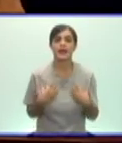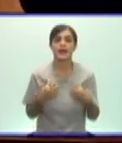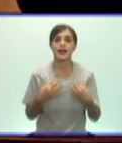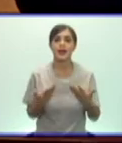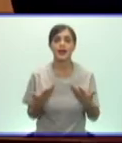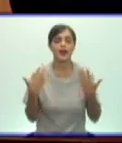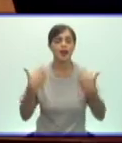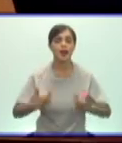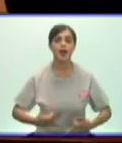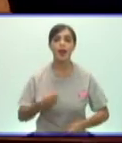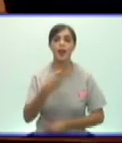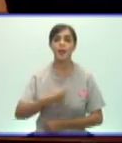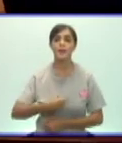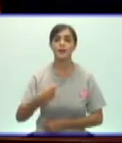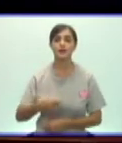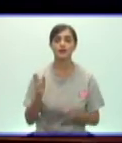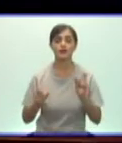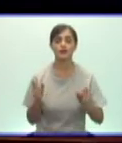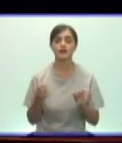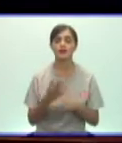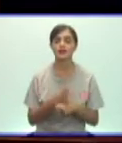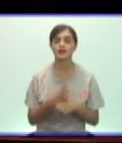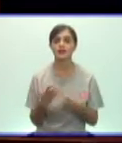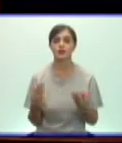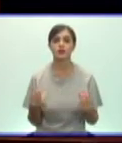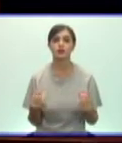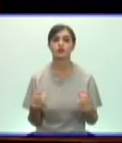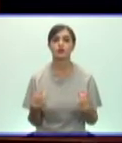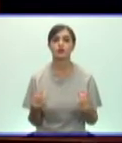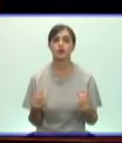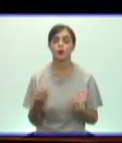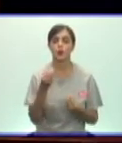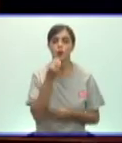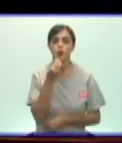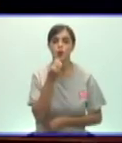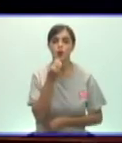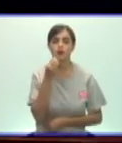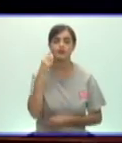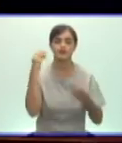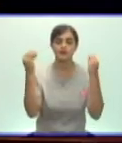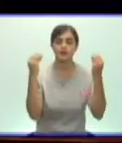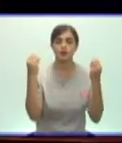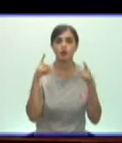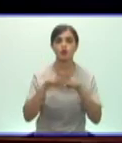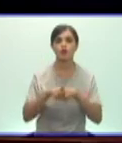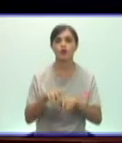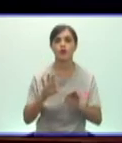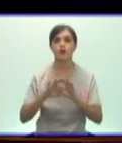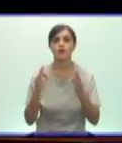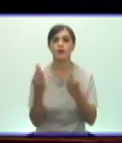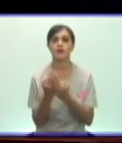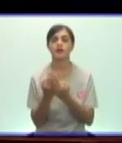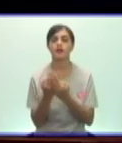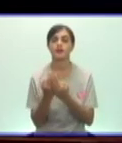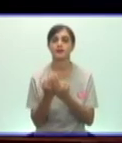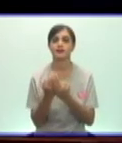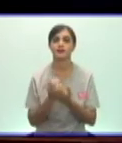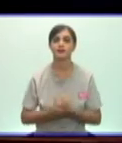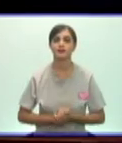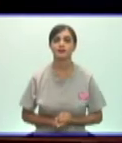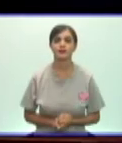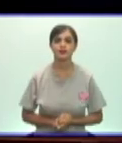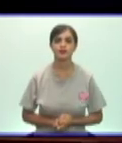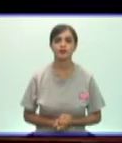humanos? Y en función de esto ustedes puedan estar reflexionando junto en familia. Y también sobre la solidaridad. Fíjense que estos elementos que